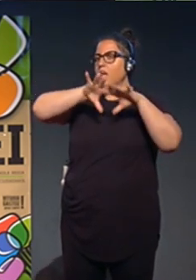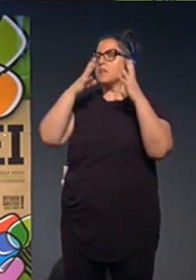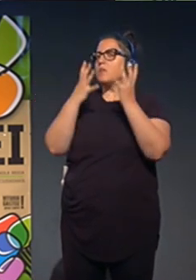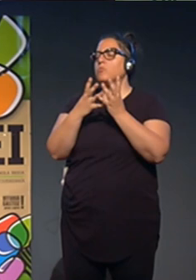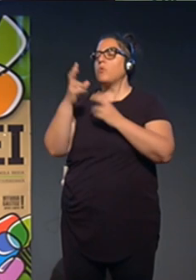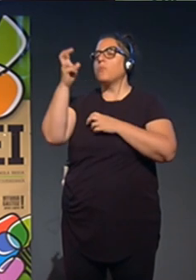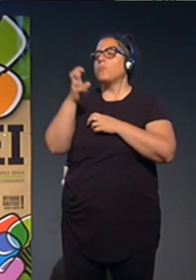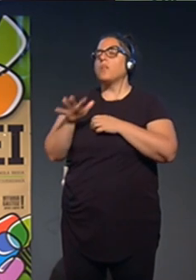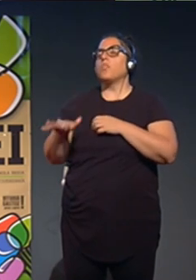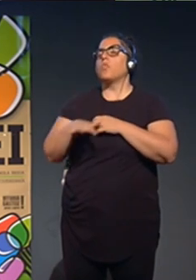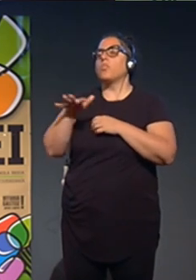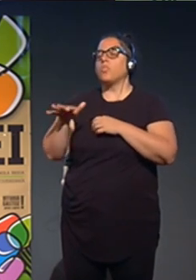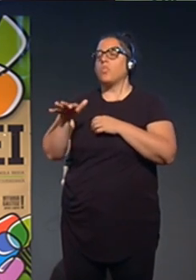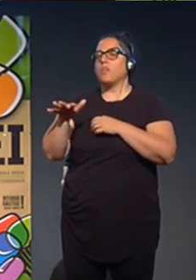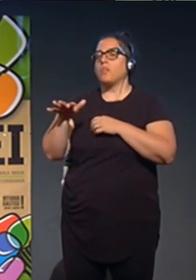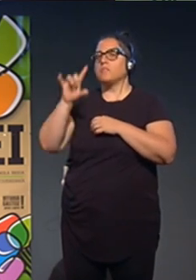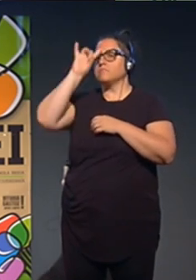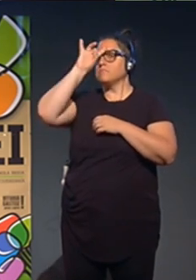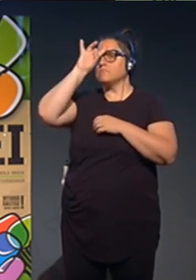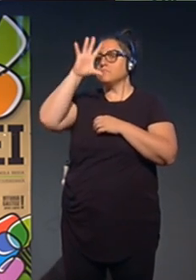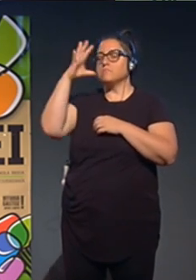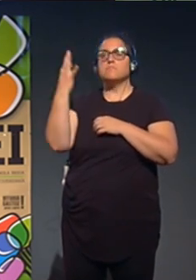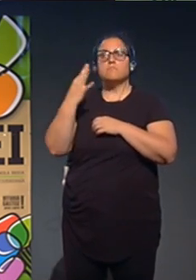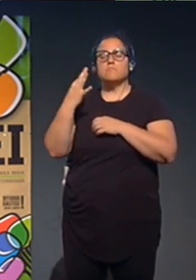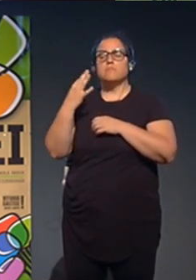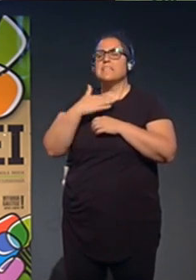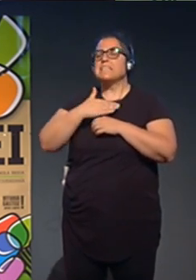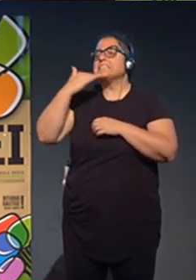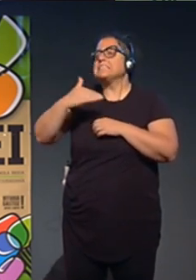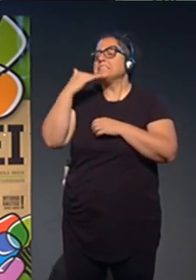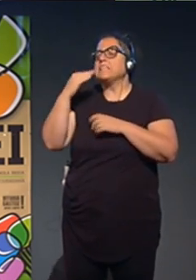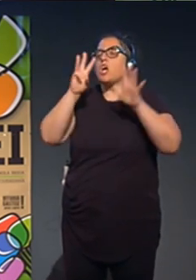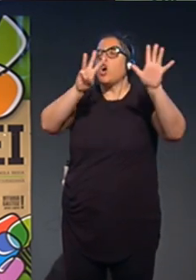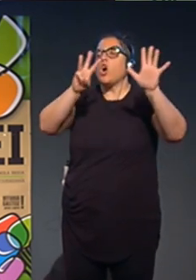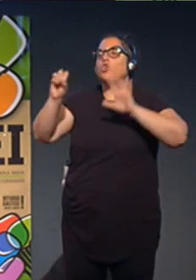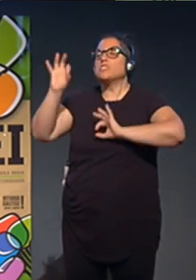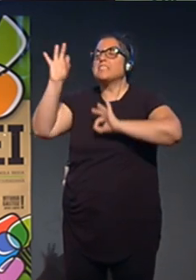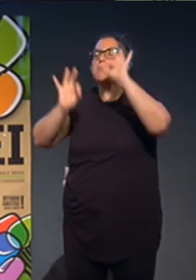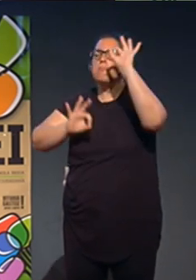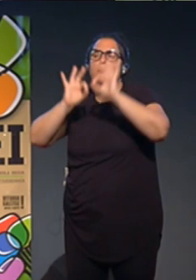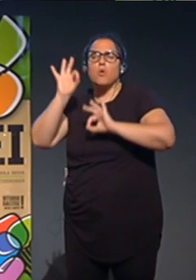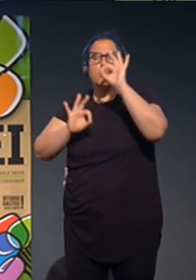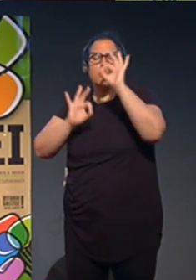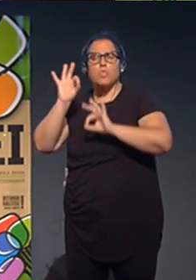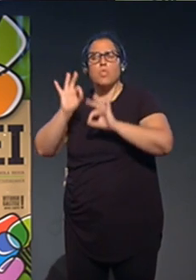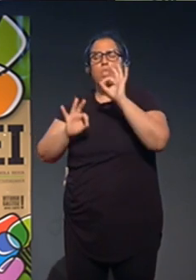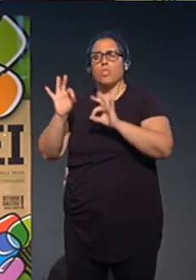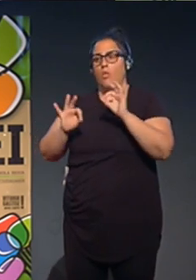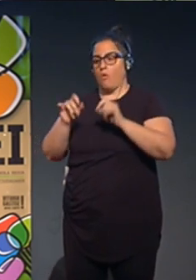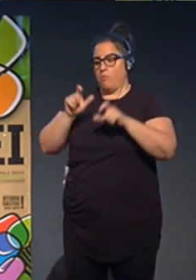dónde proceden y la gran sorpresa fue que casi el 80% de los que alimentan a la